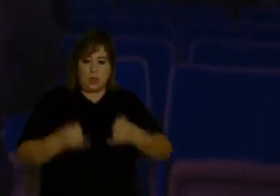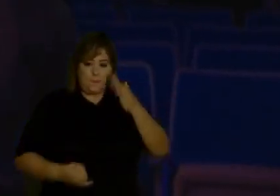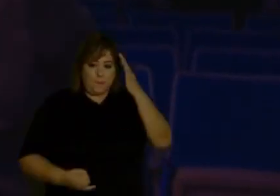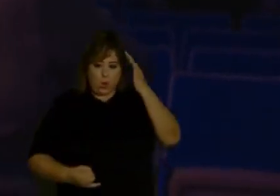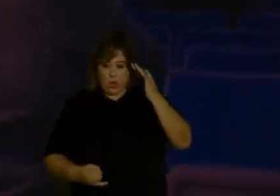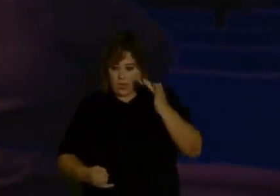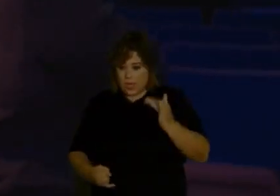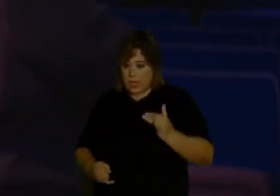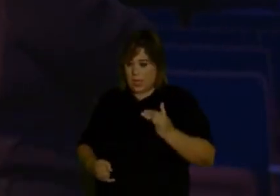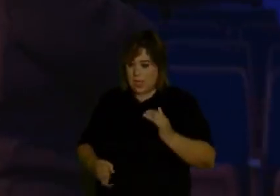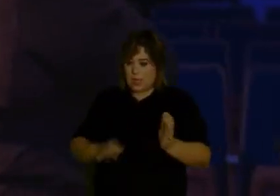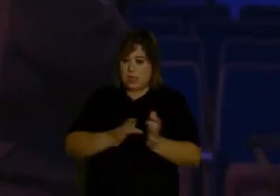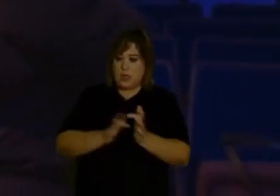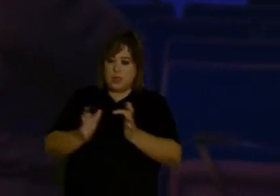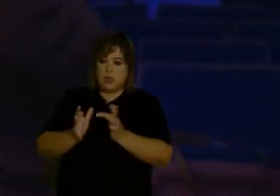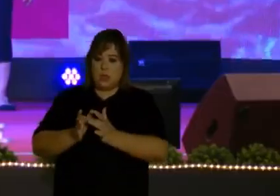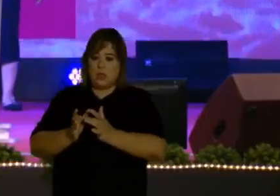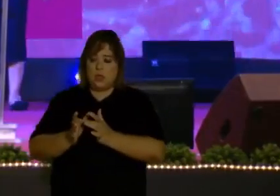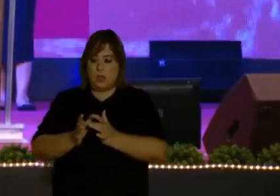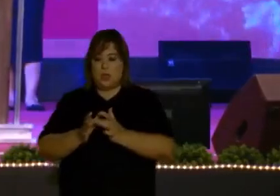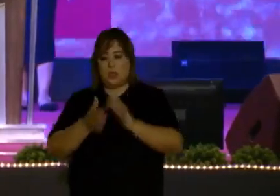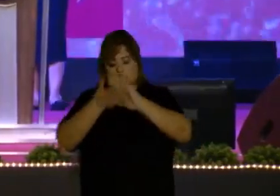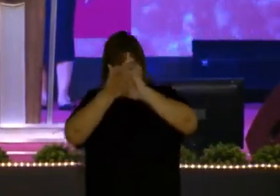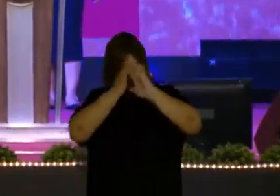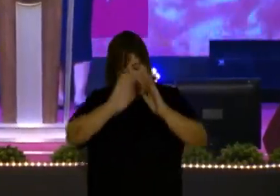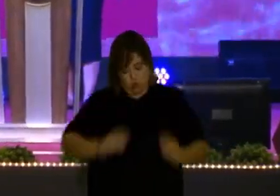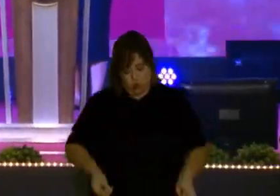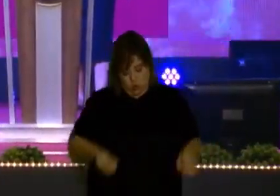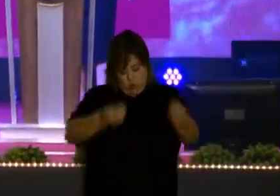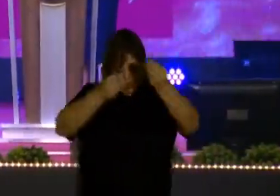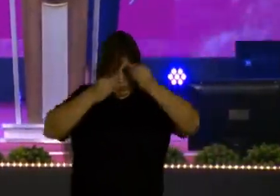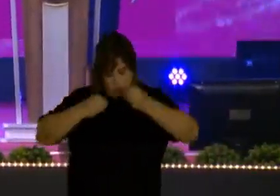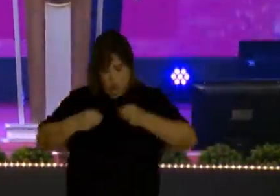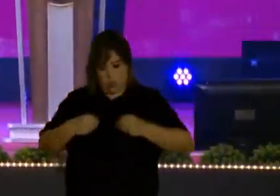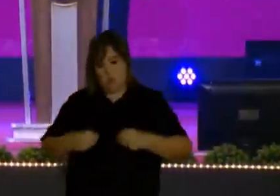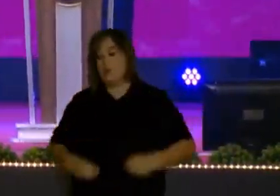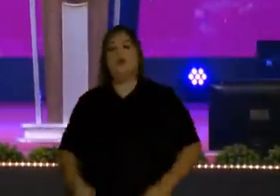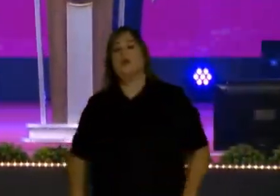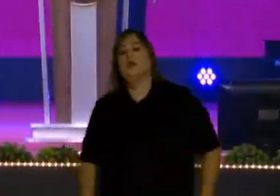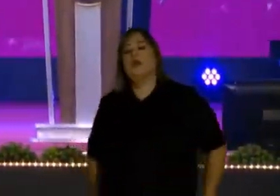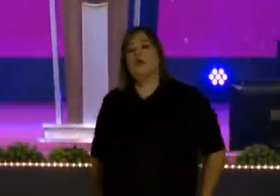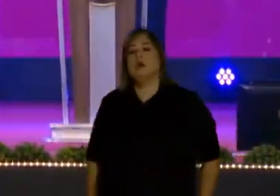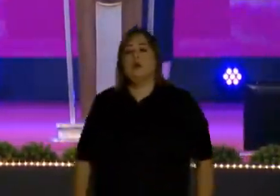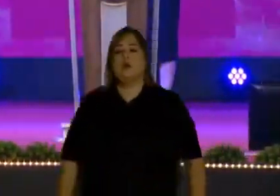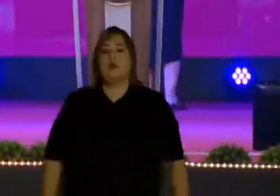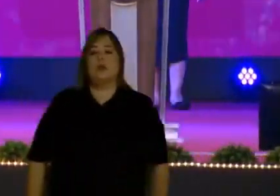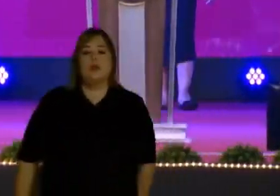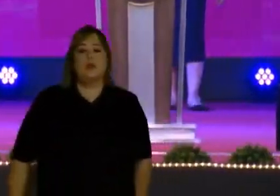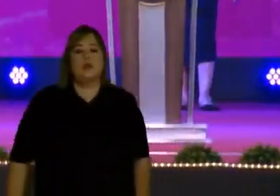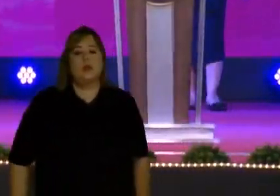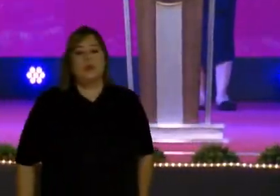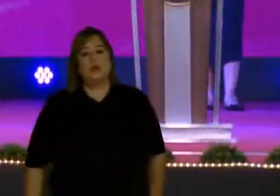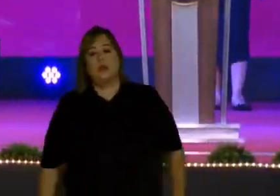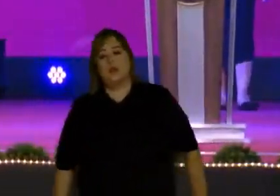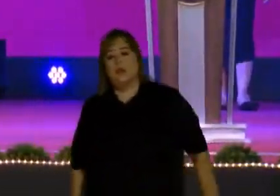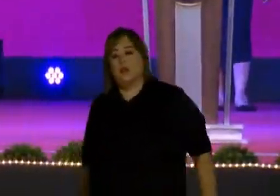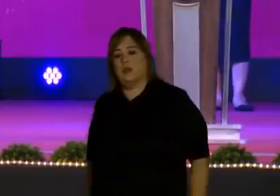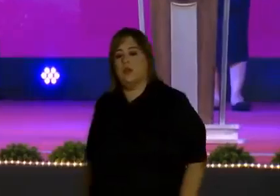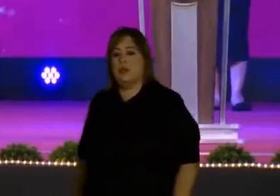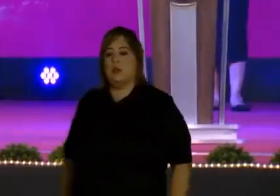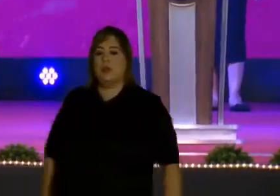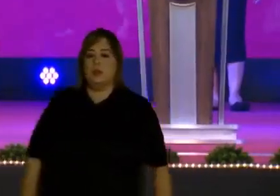está. Y su paz que ya gozando estoy, por